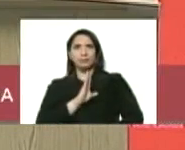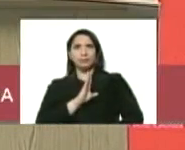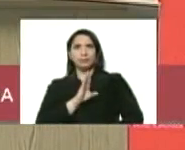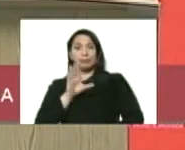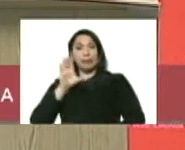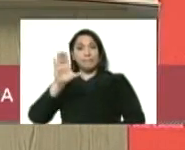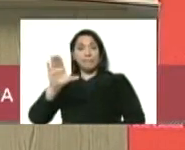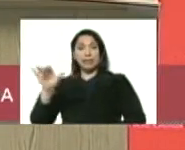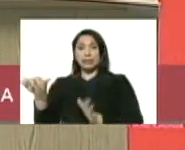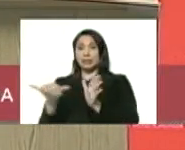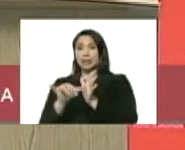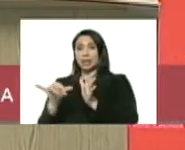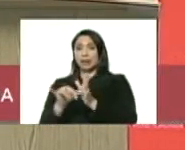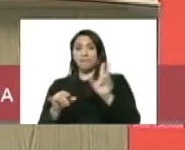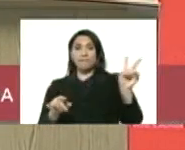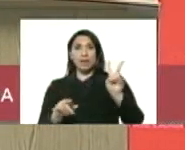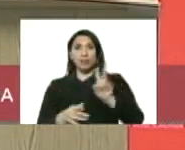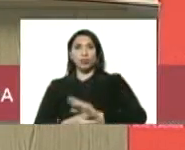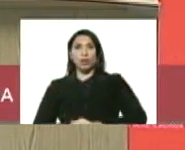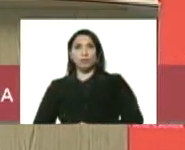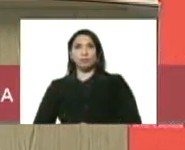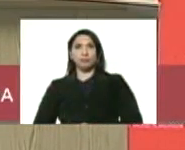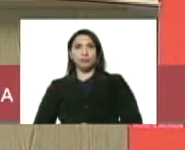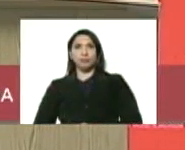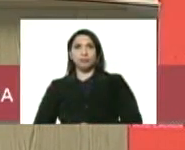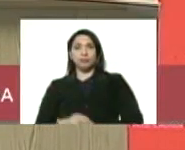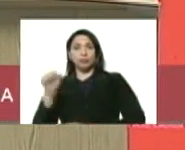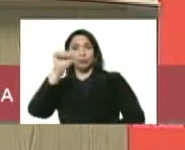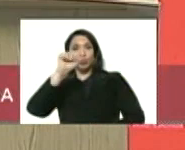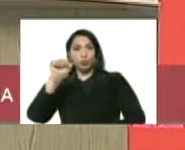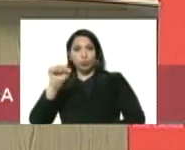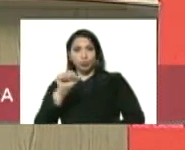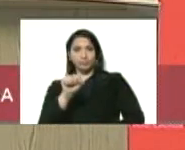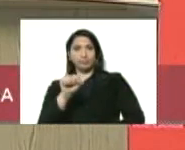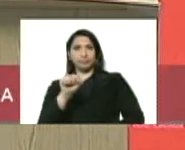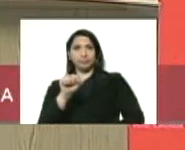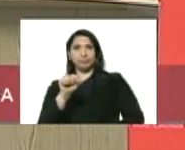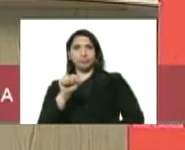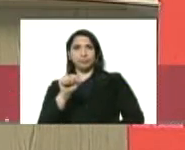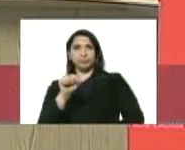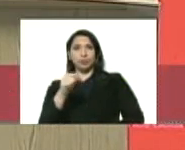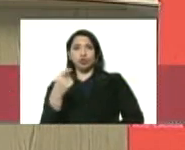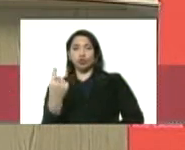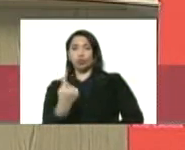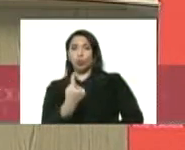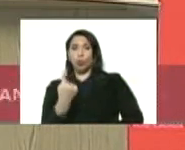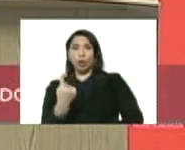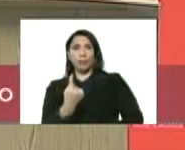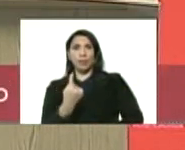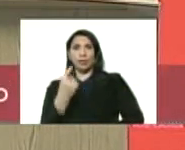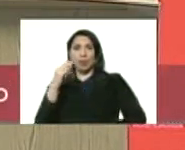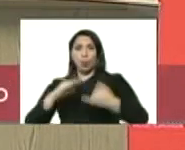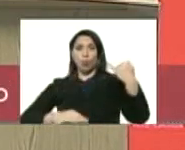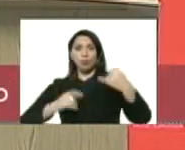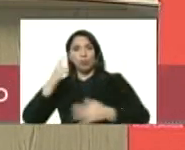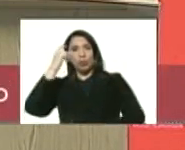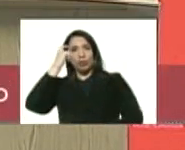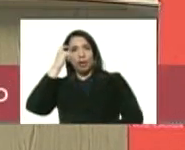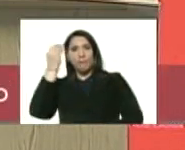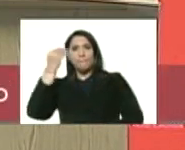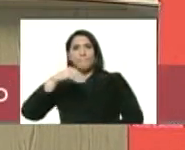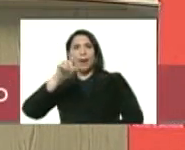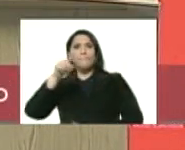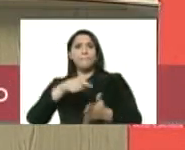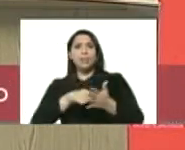país vecino de Venezuela por el sur. Solamente en el último día, más de